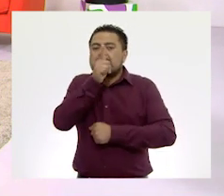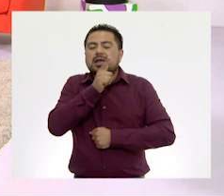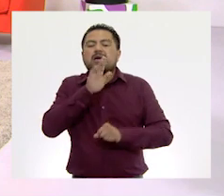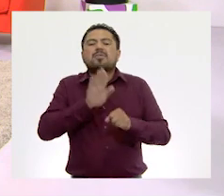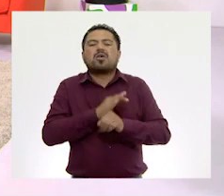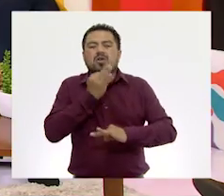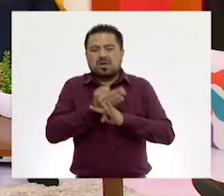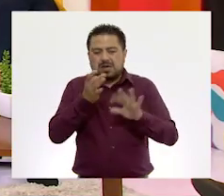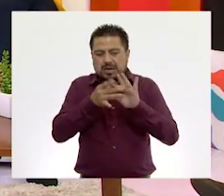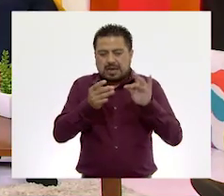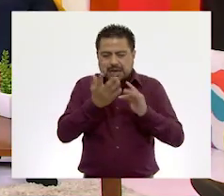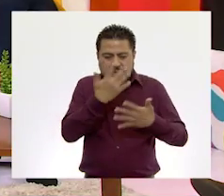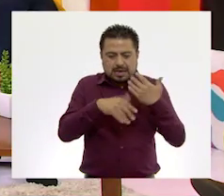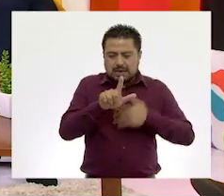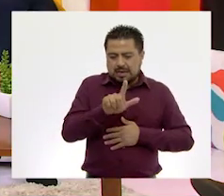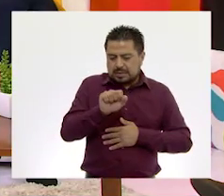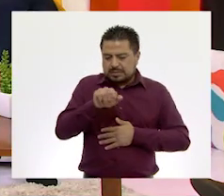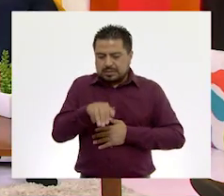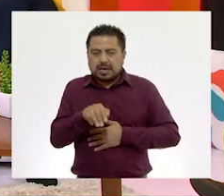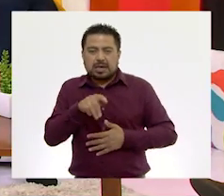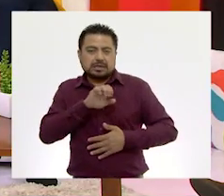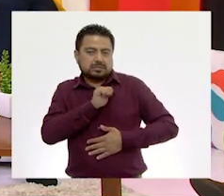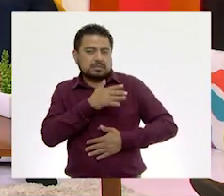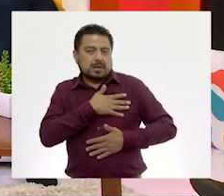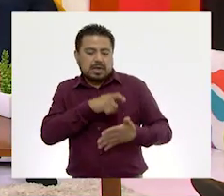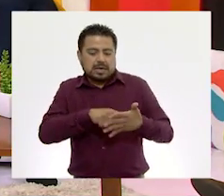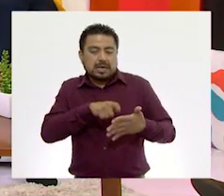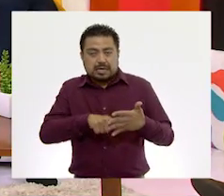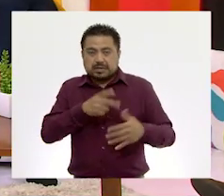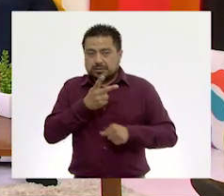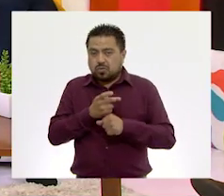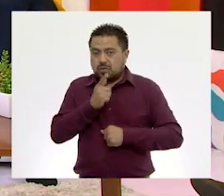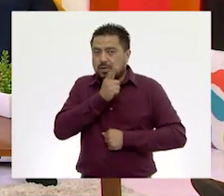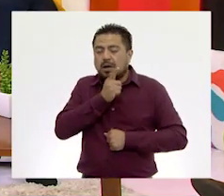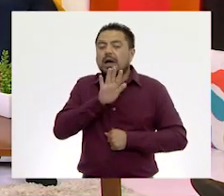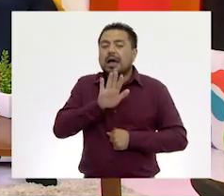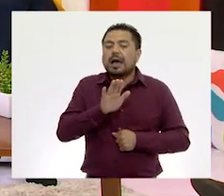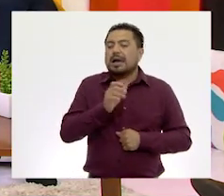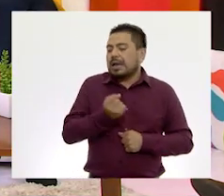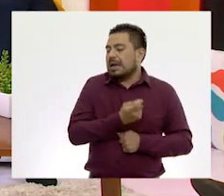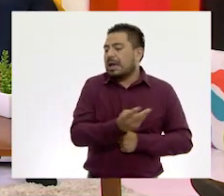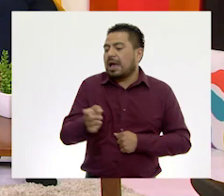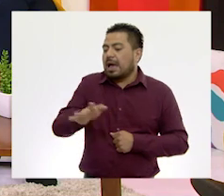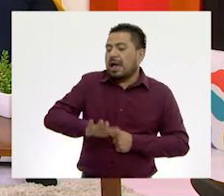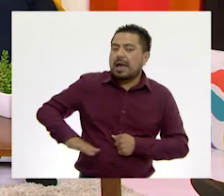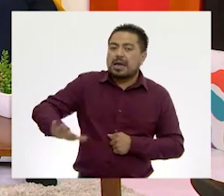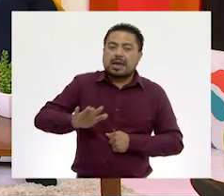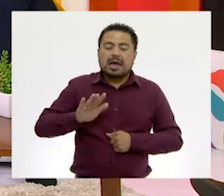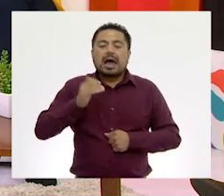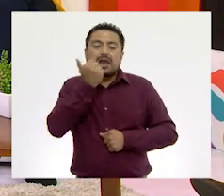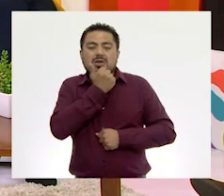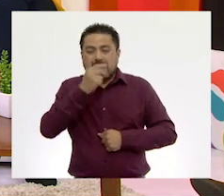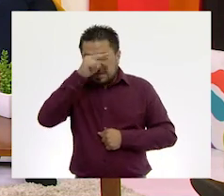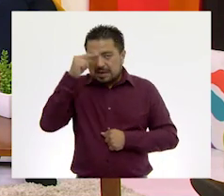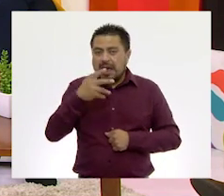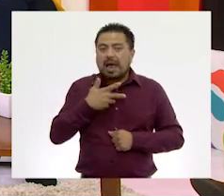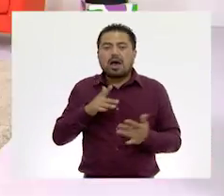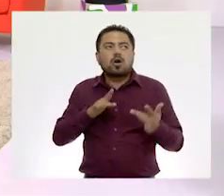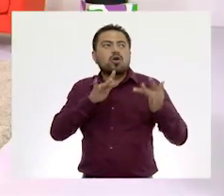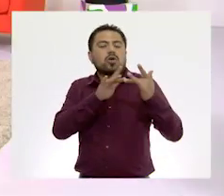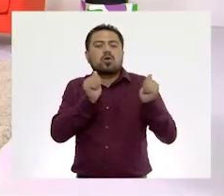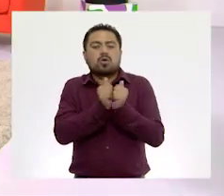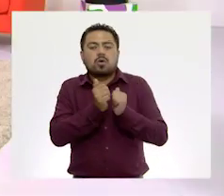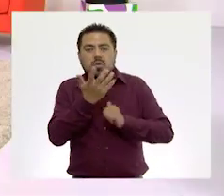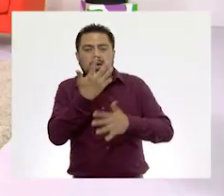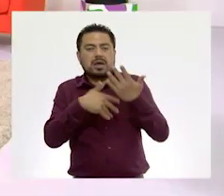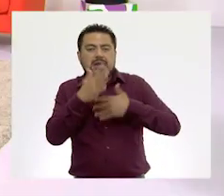hablamos de la lengua de señas mexicana, del español escrito, pero a lo mejor varios de nuestros alumnos aquí en México pues tienen contacto con lengua